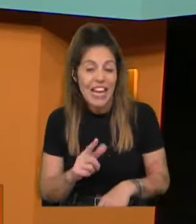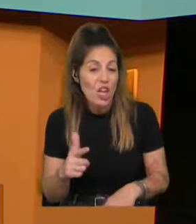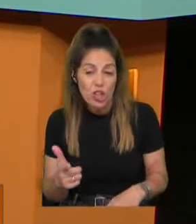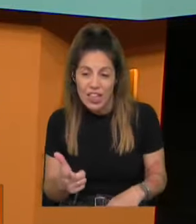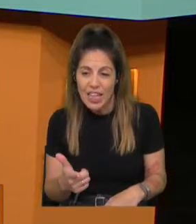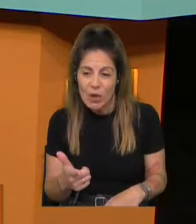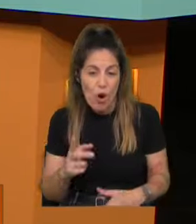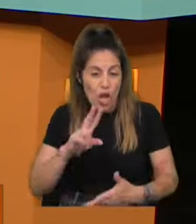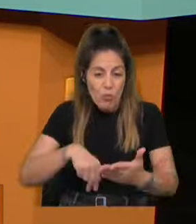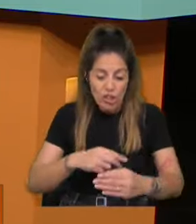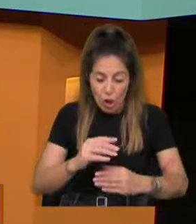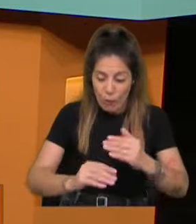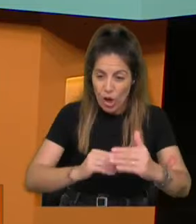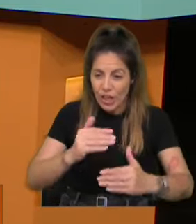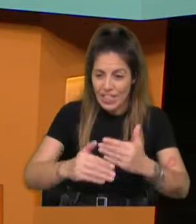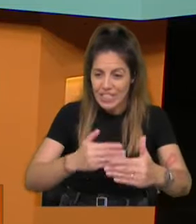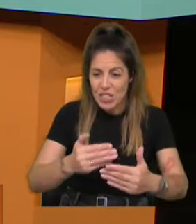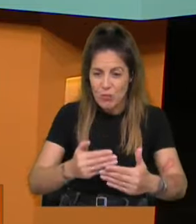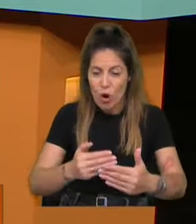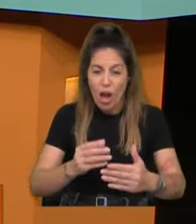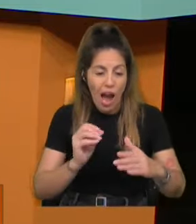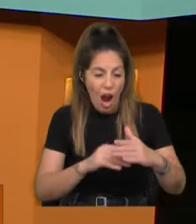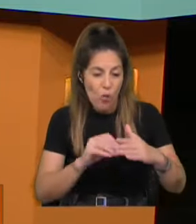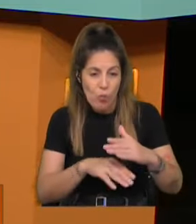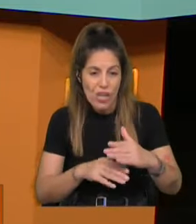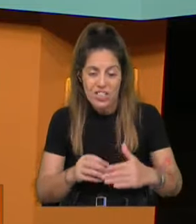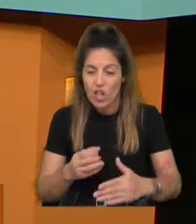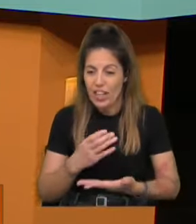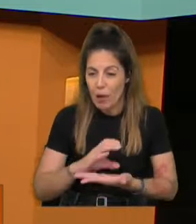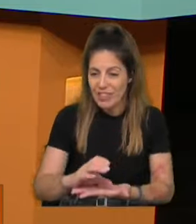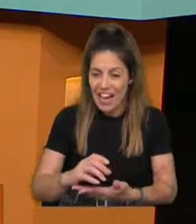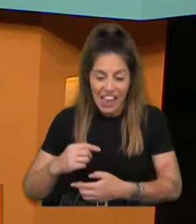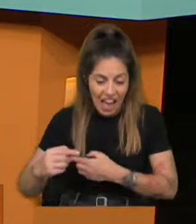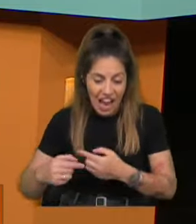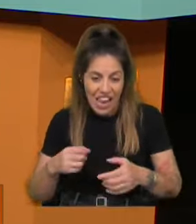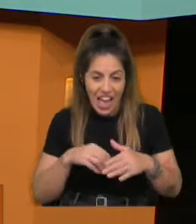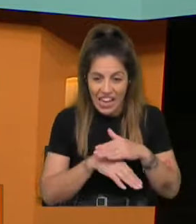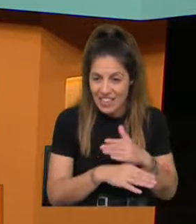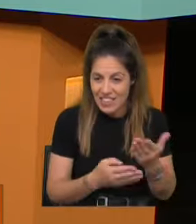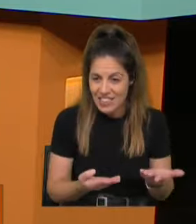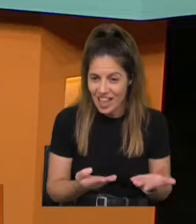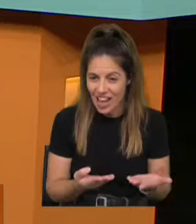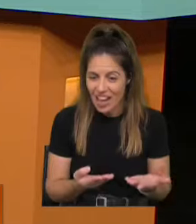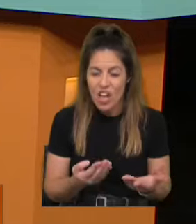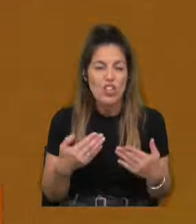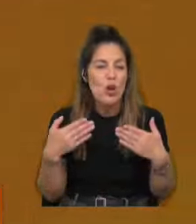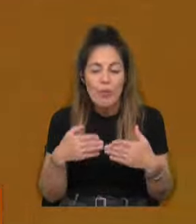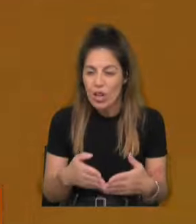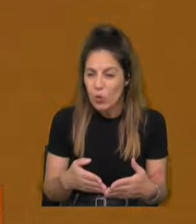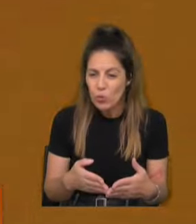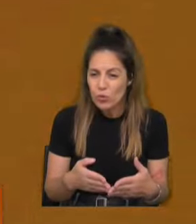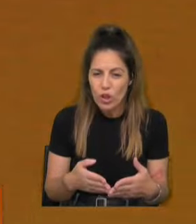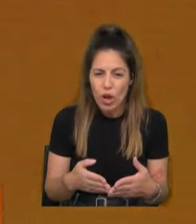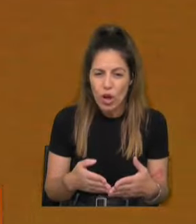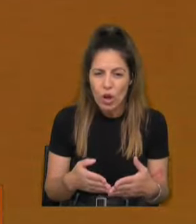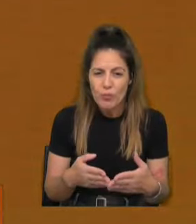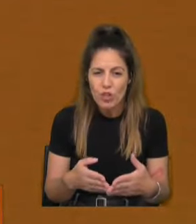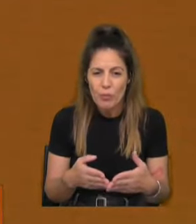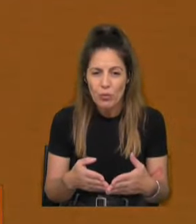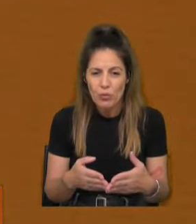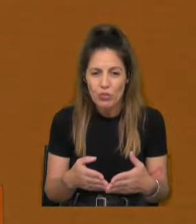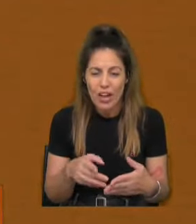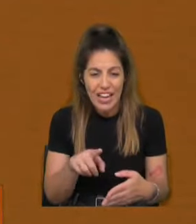eh impuestos progresivos a la acumulación de capital a la herencia etcétera etcétera eso yo pregunto también o sea no creo que no esté viendo pero le preguntaría al Señor